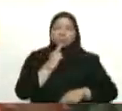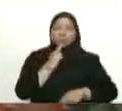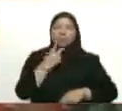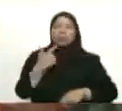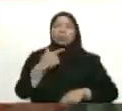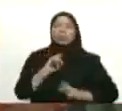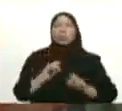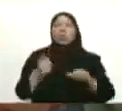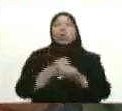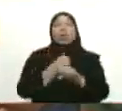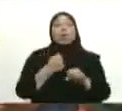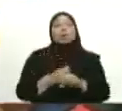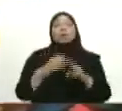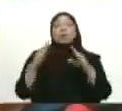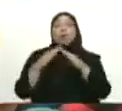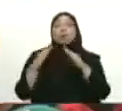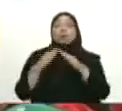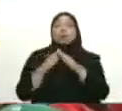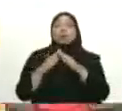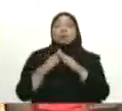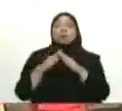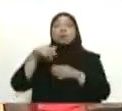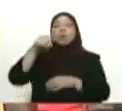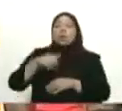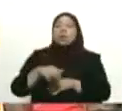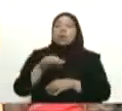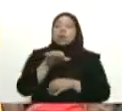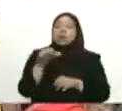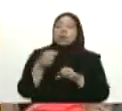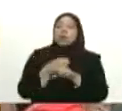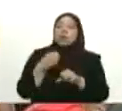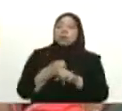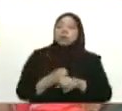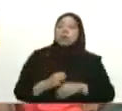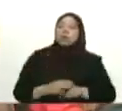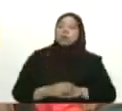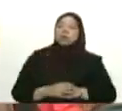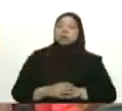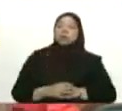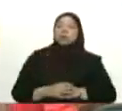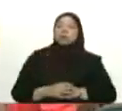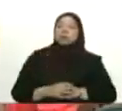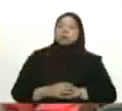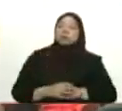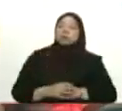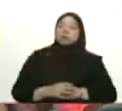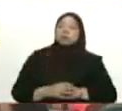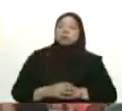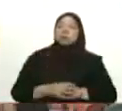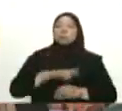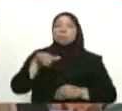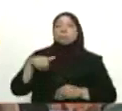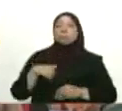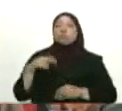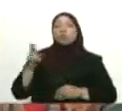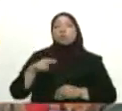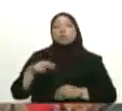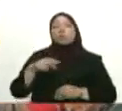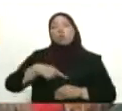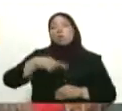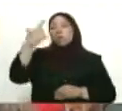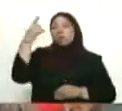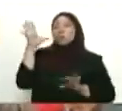se metieron a las casas de ustedes aquí en el sector es esa gente que no tiene ningún tipo de